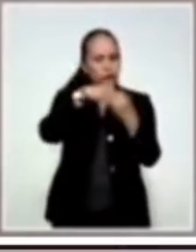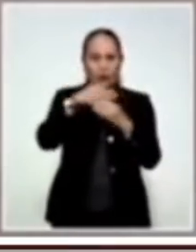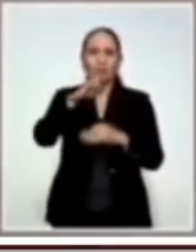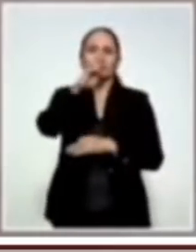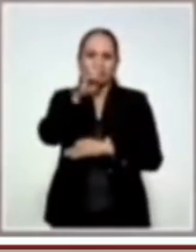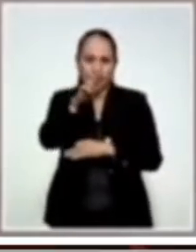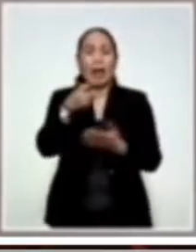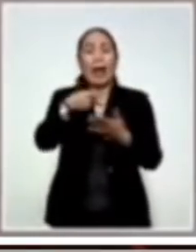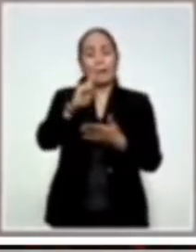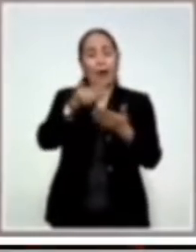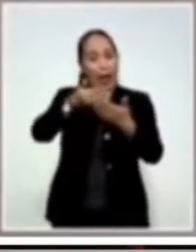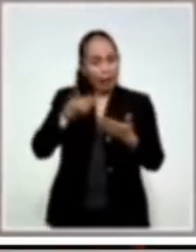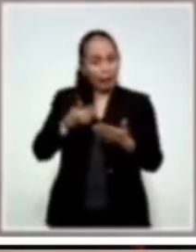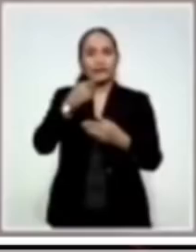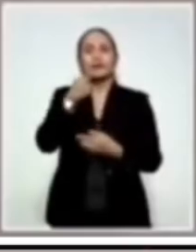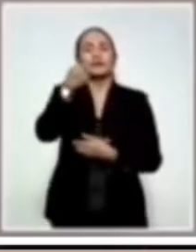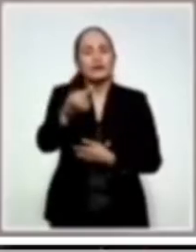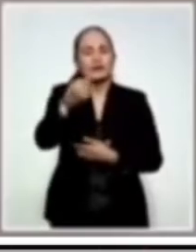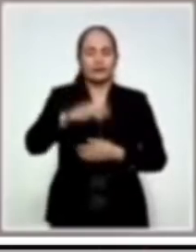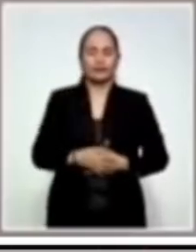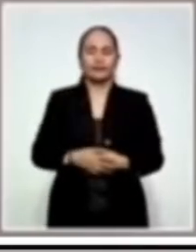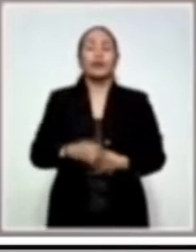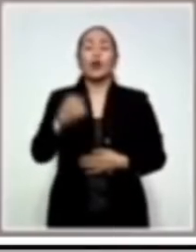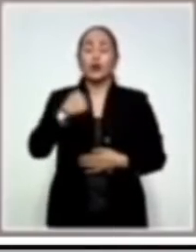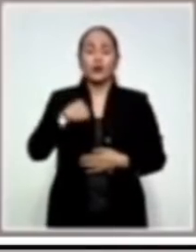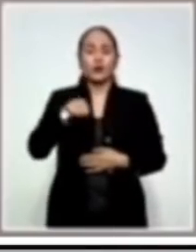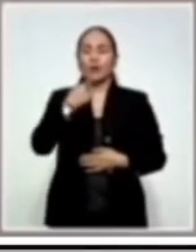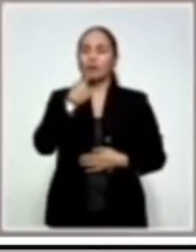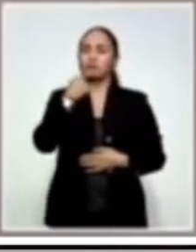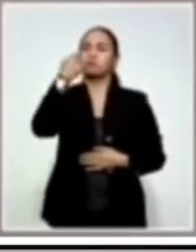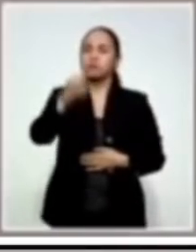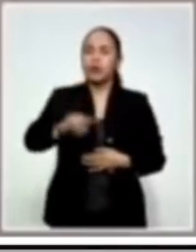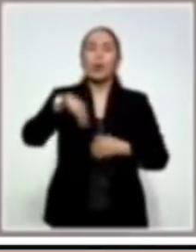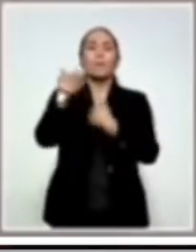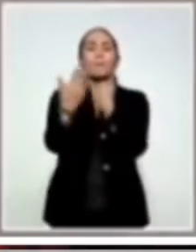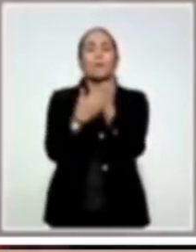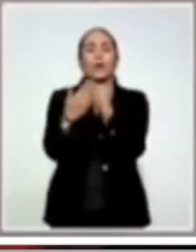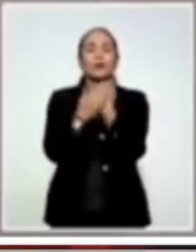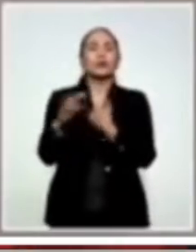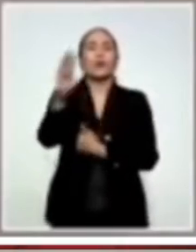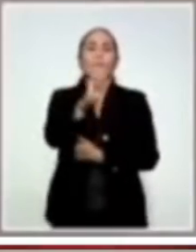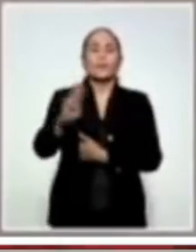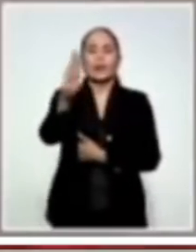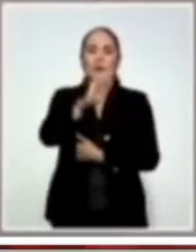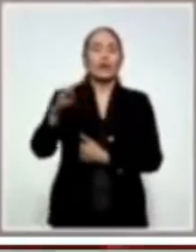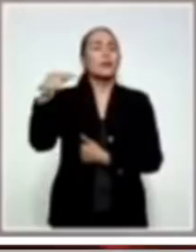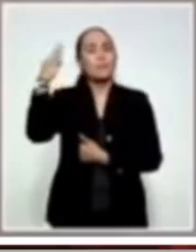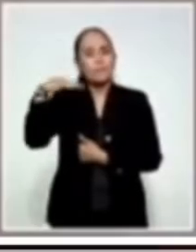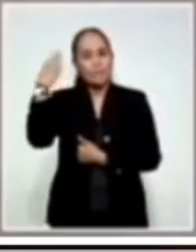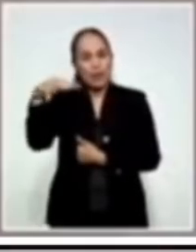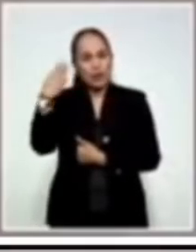algunos comentarios. En primer lugar, quiero informarles que el próximo miércoles 11 de mayo